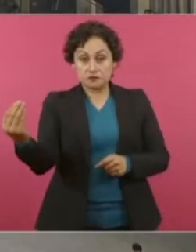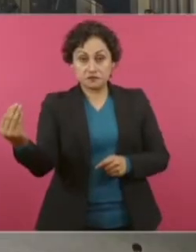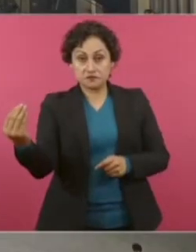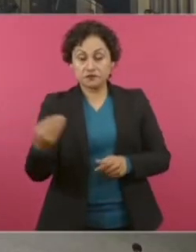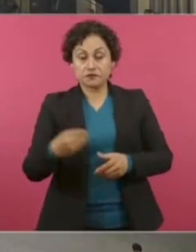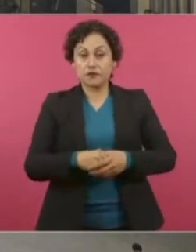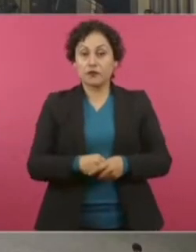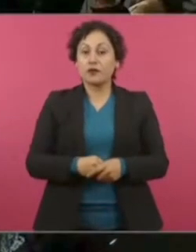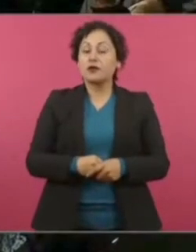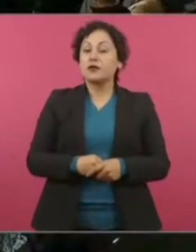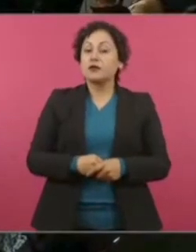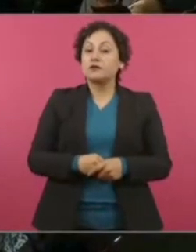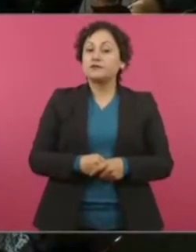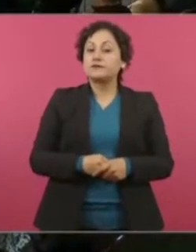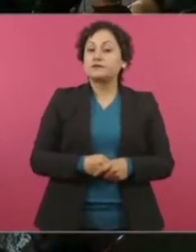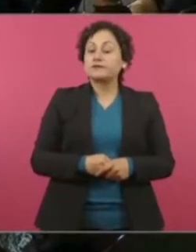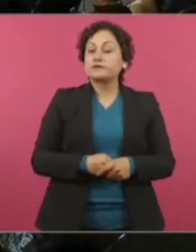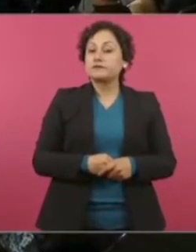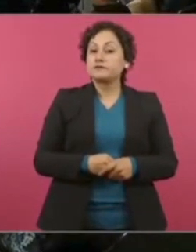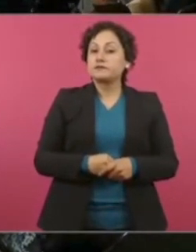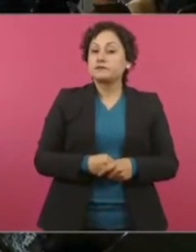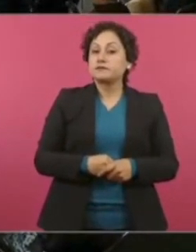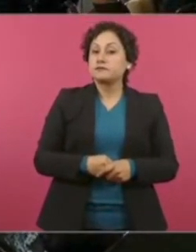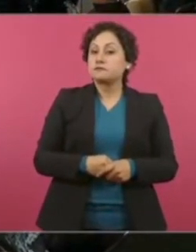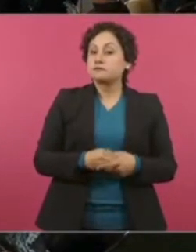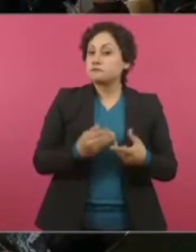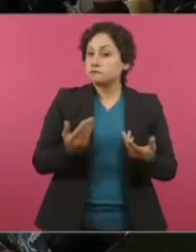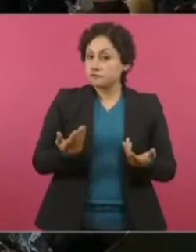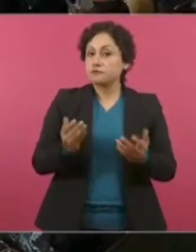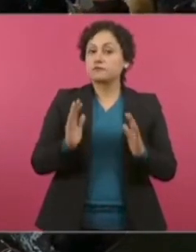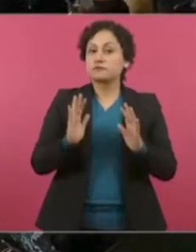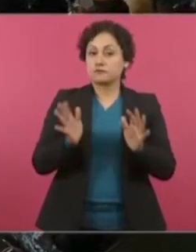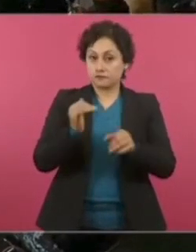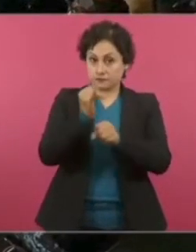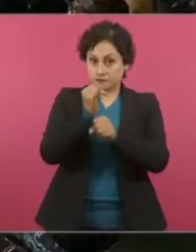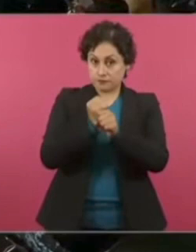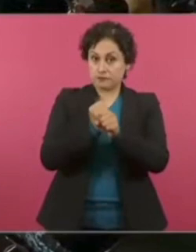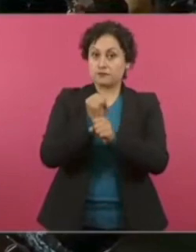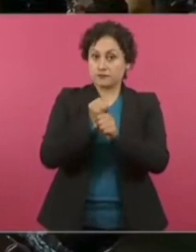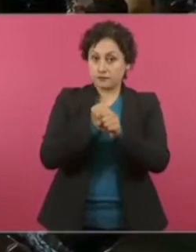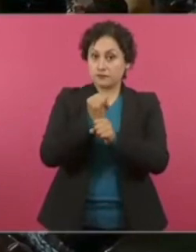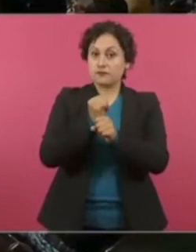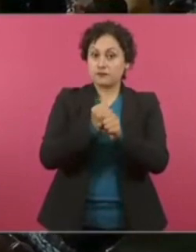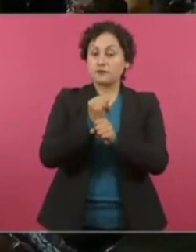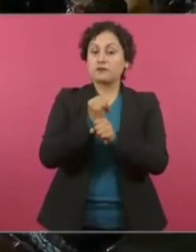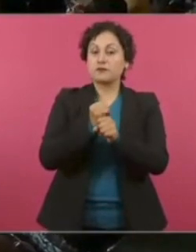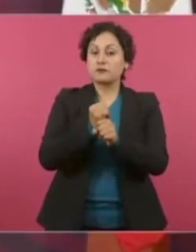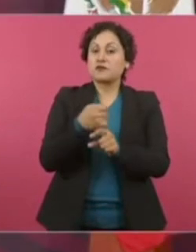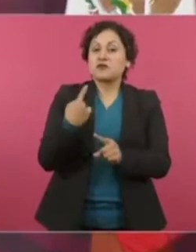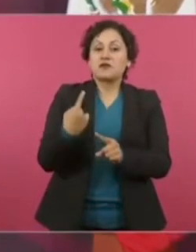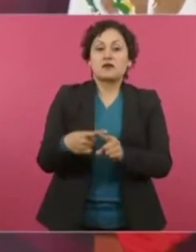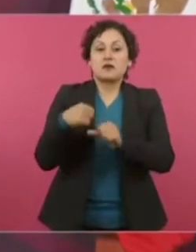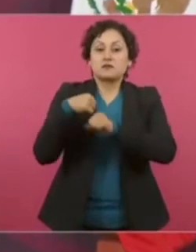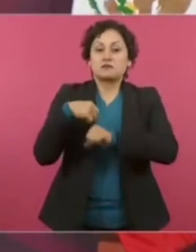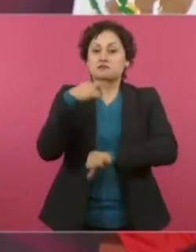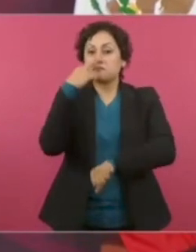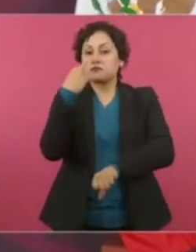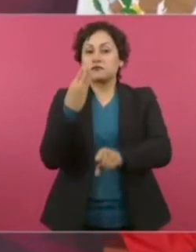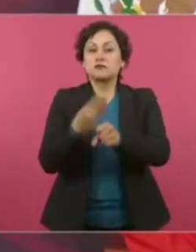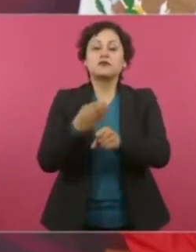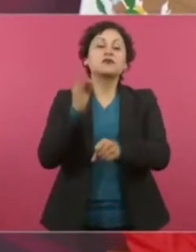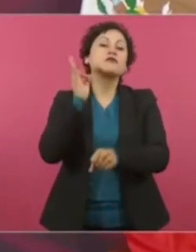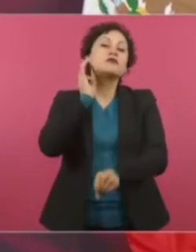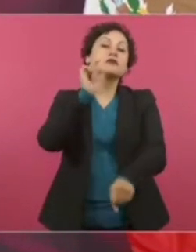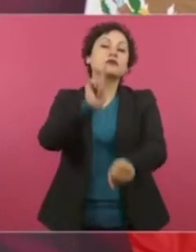se está haciendo la investigación, corresponde a la Fiscalía del Estado de Jalisco. El